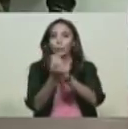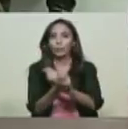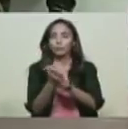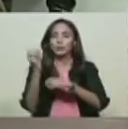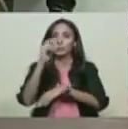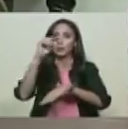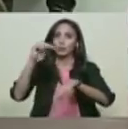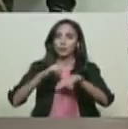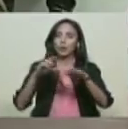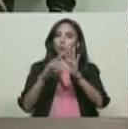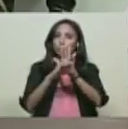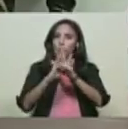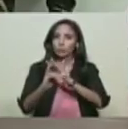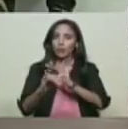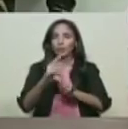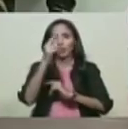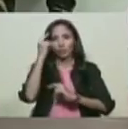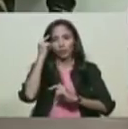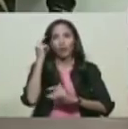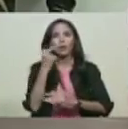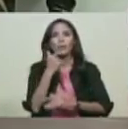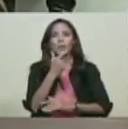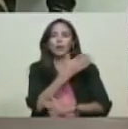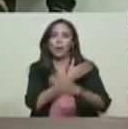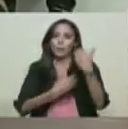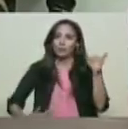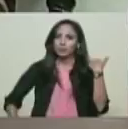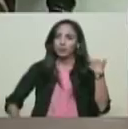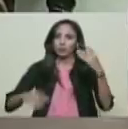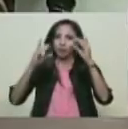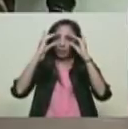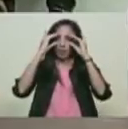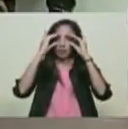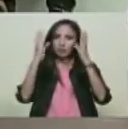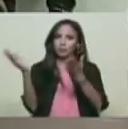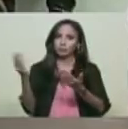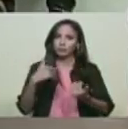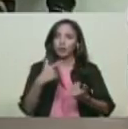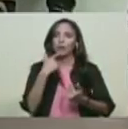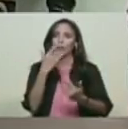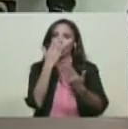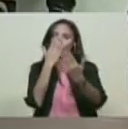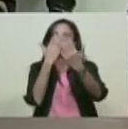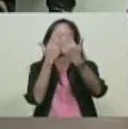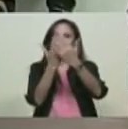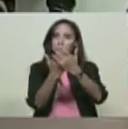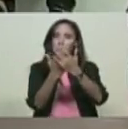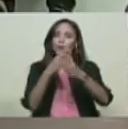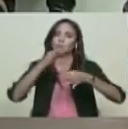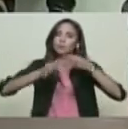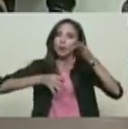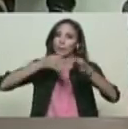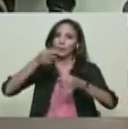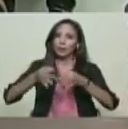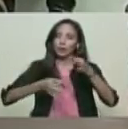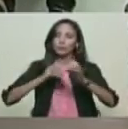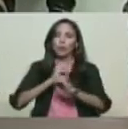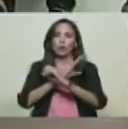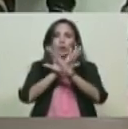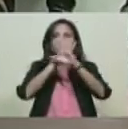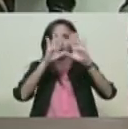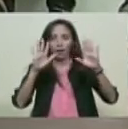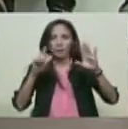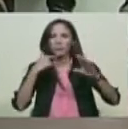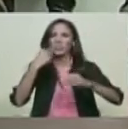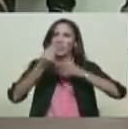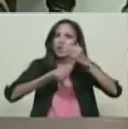muy feliz, en el día que me cite la presidenta Delcy Rodríguez, estaré presentándole la rendición de la memoria